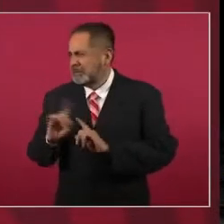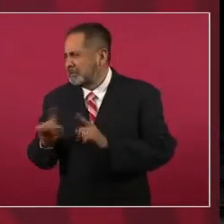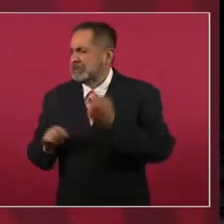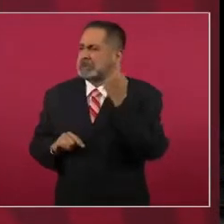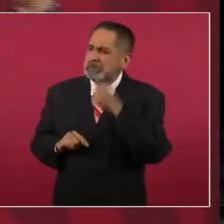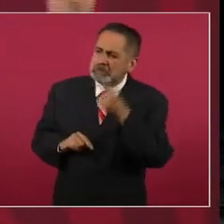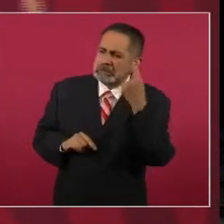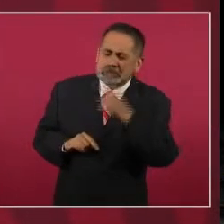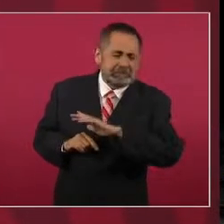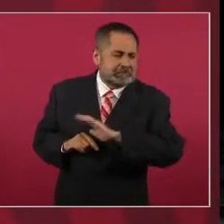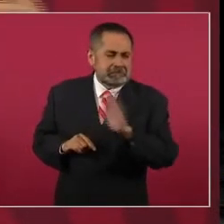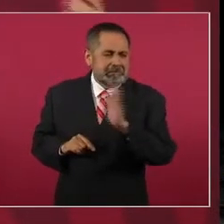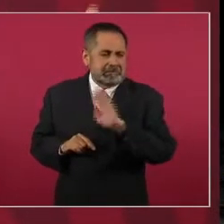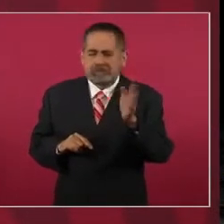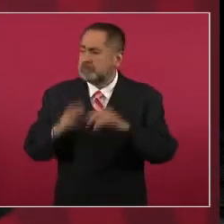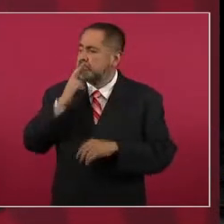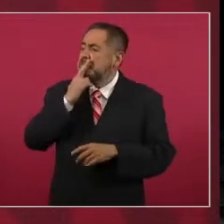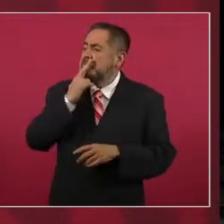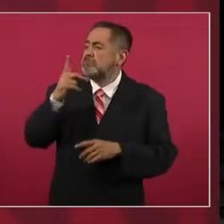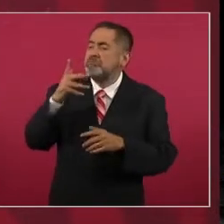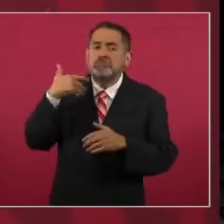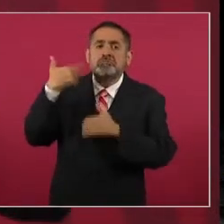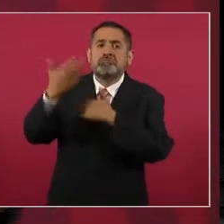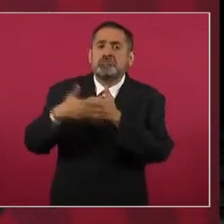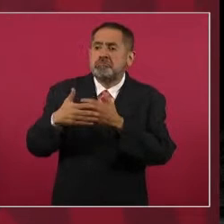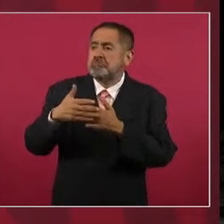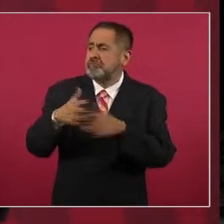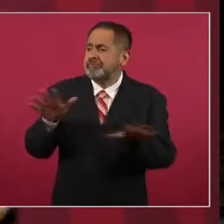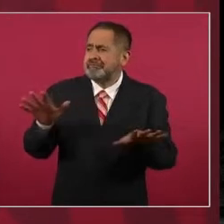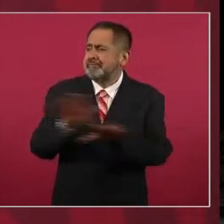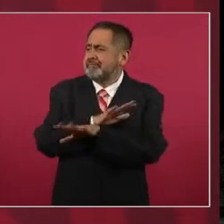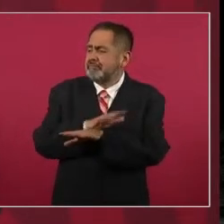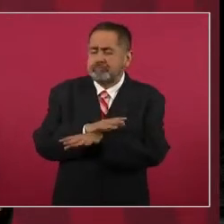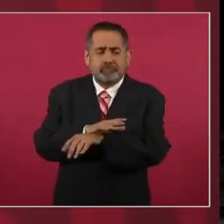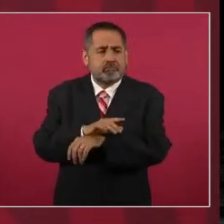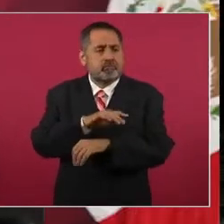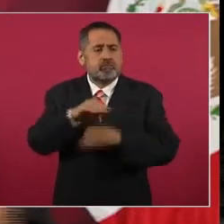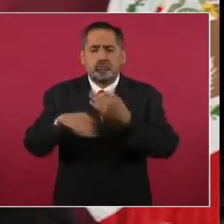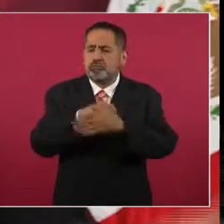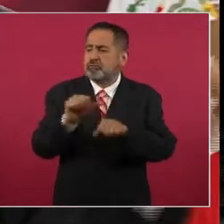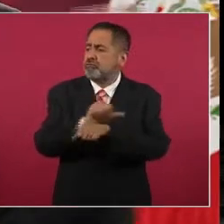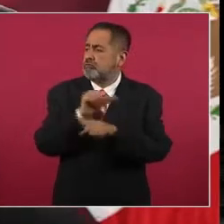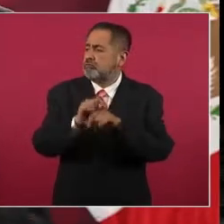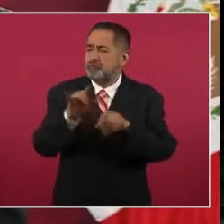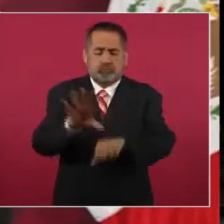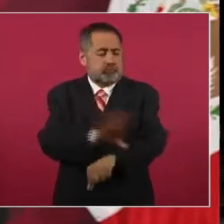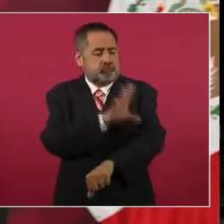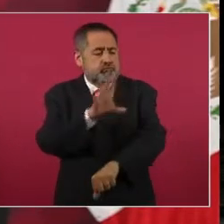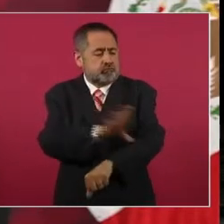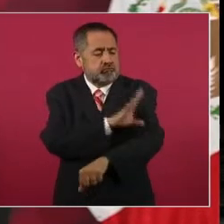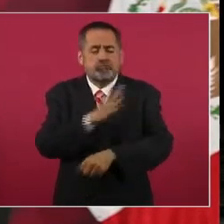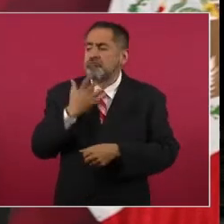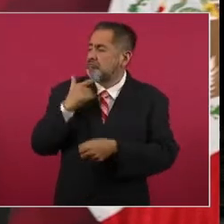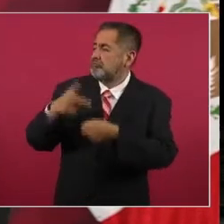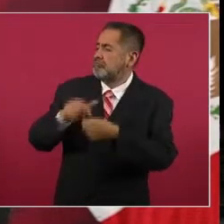si ya venía la etapa de los autos eléctricos